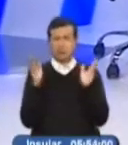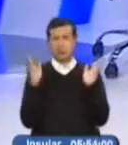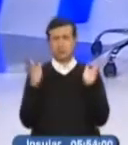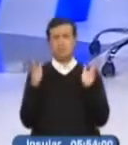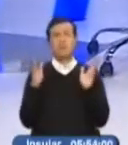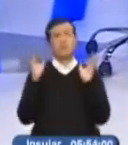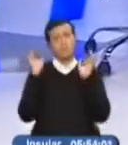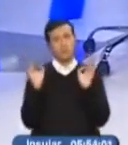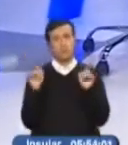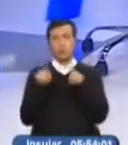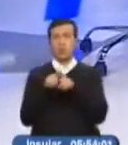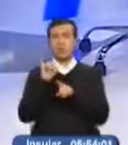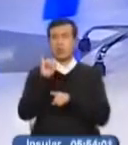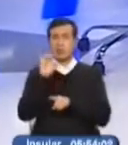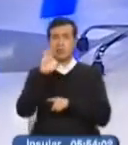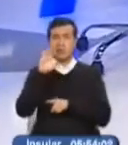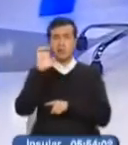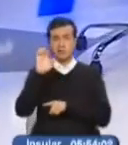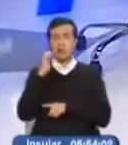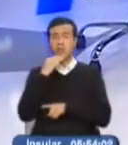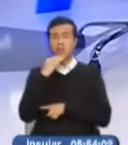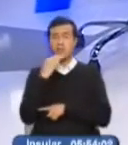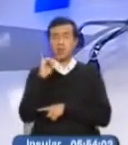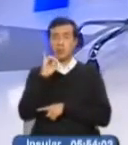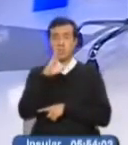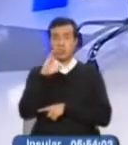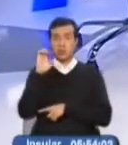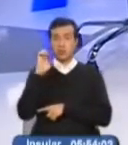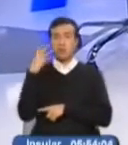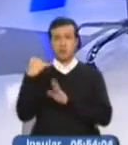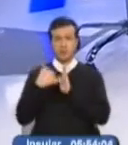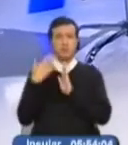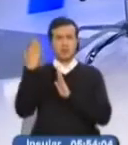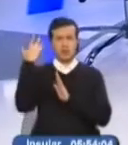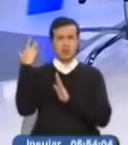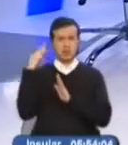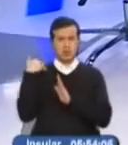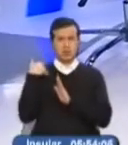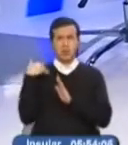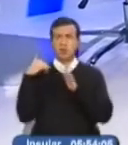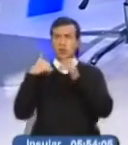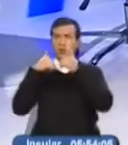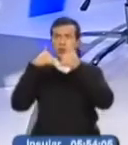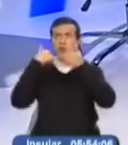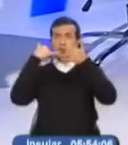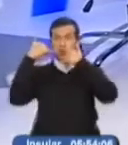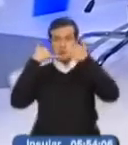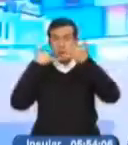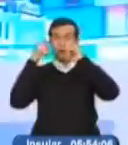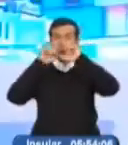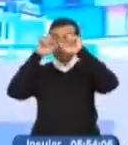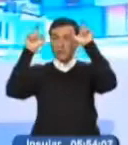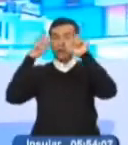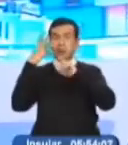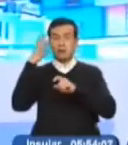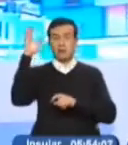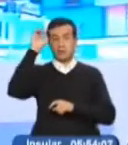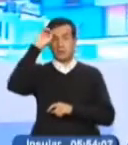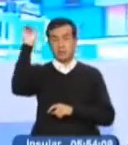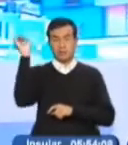caso de el ICE, la restitución del ICE, era un impuesto ya existente, a la telefonía fija y móvil del